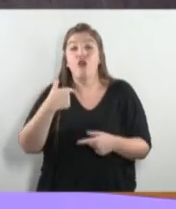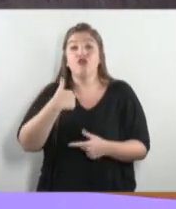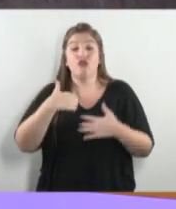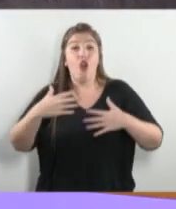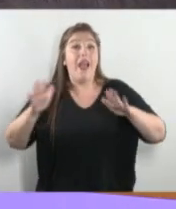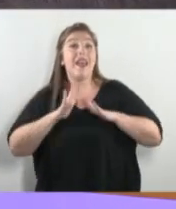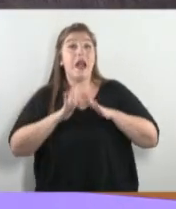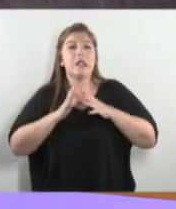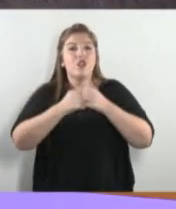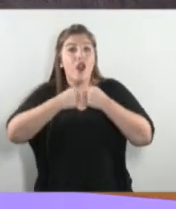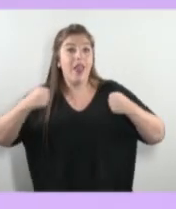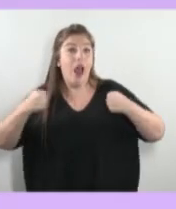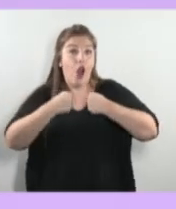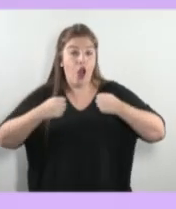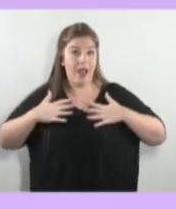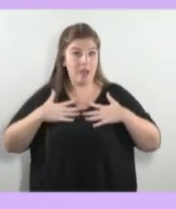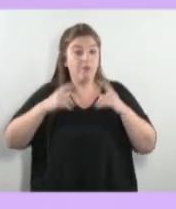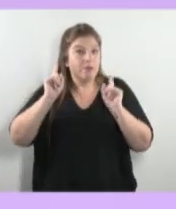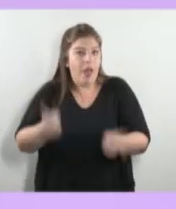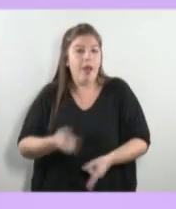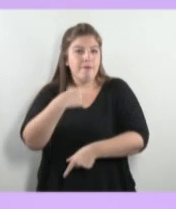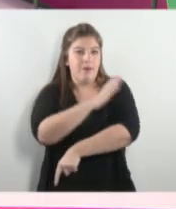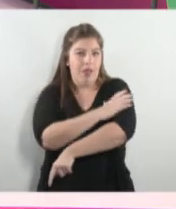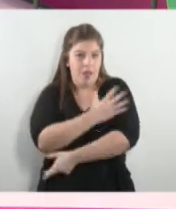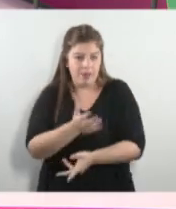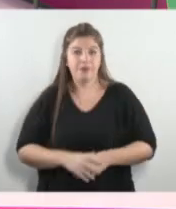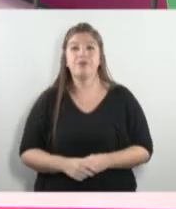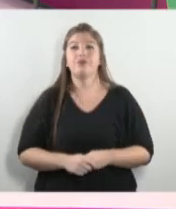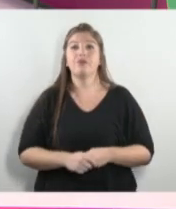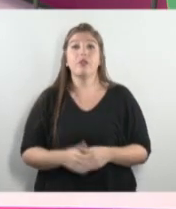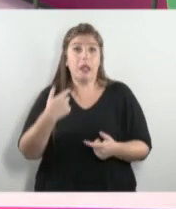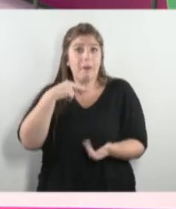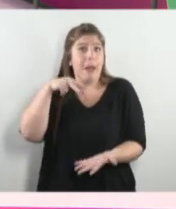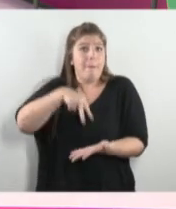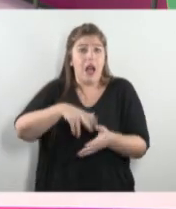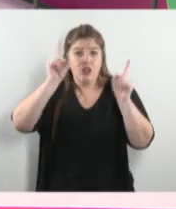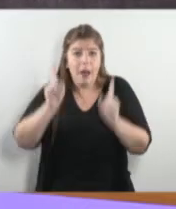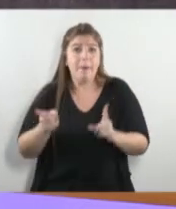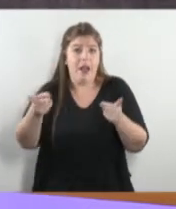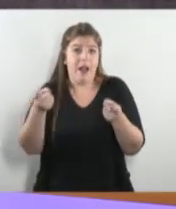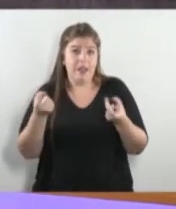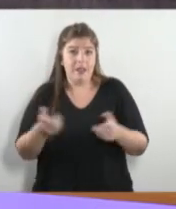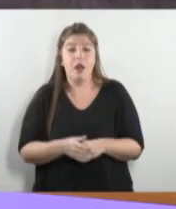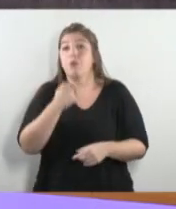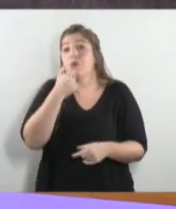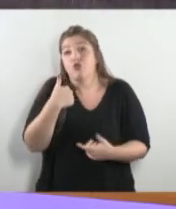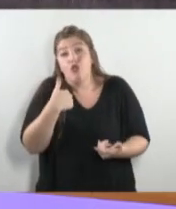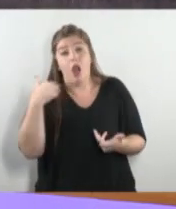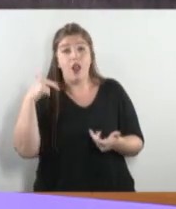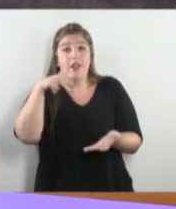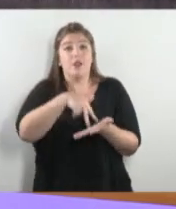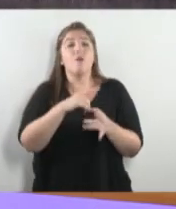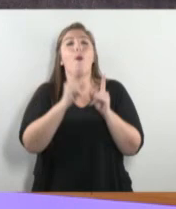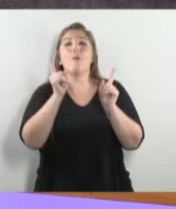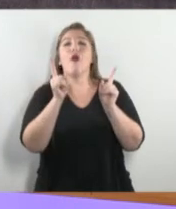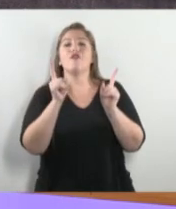por ejemplo, ahí está en juego. También, está sí, bien. Para estar ahora parados están en sí, juego. Sí, obvio, ¿sí? Yo estoy ahora todo el tiempo metiendo, como dice mi